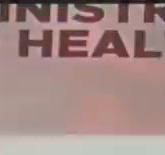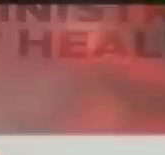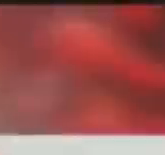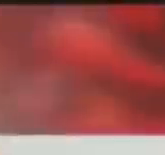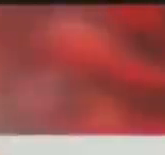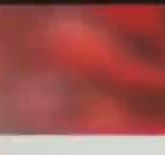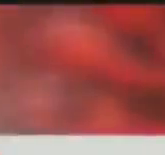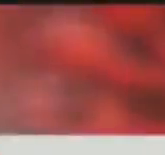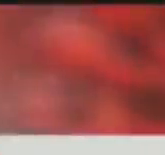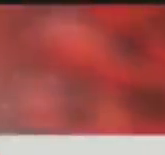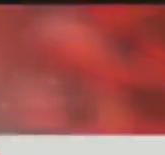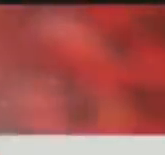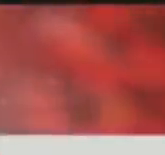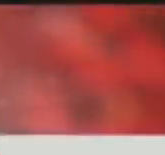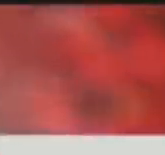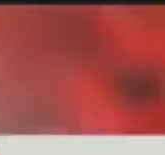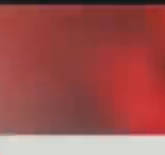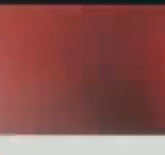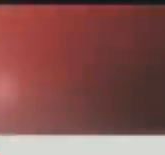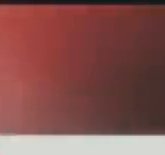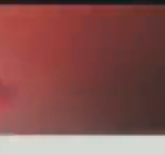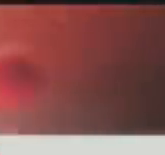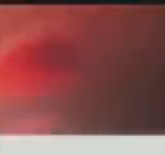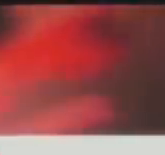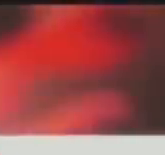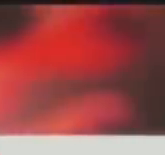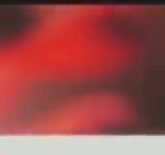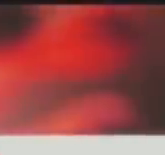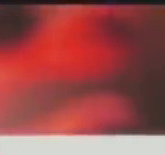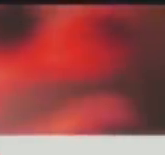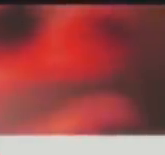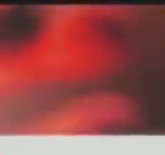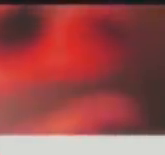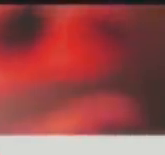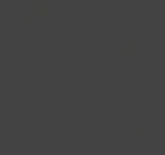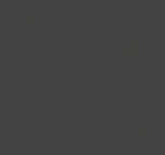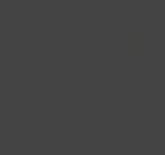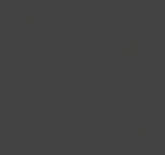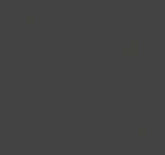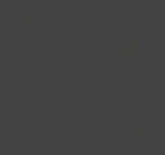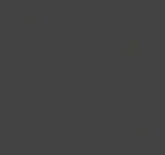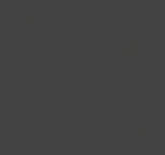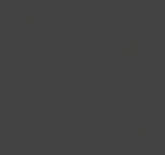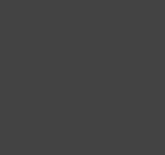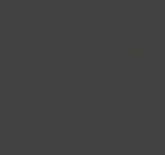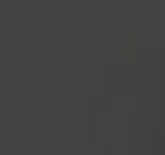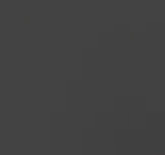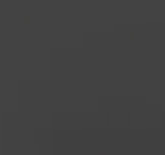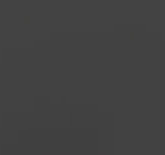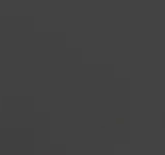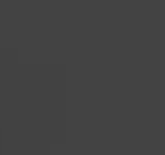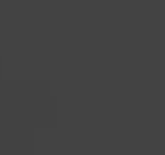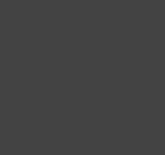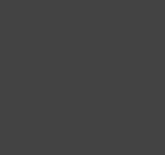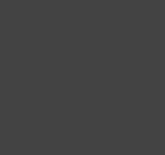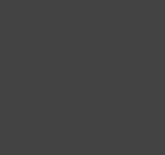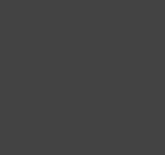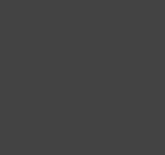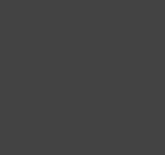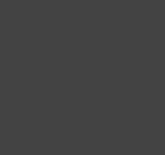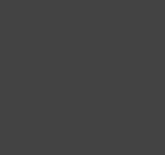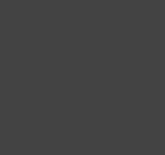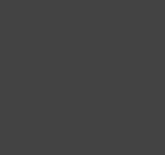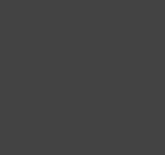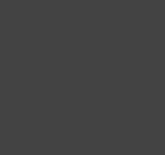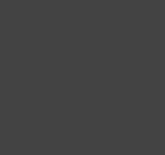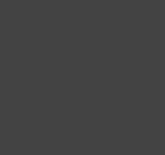A Este verso que les voy a contar trata sobre un virus al que